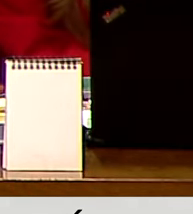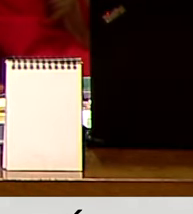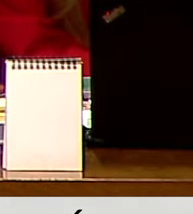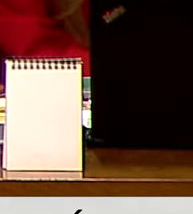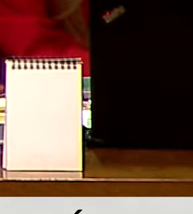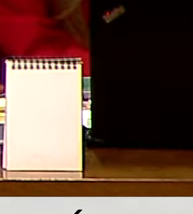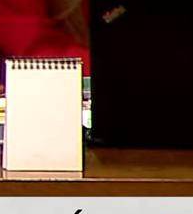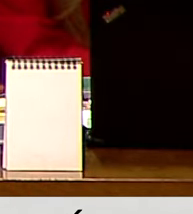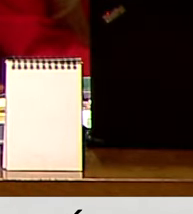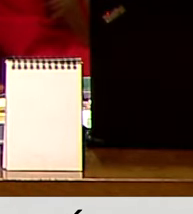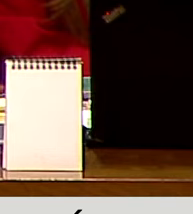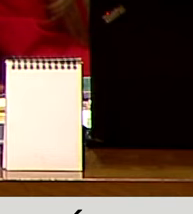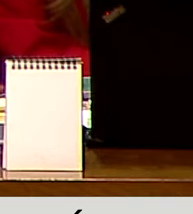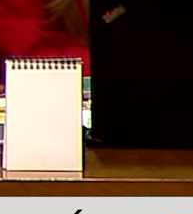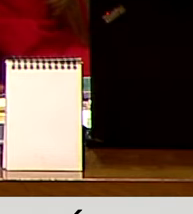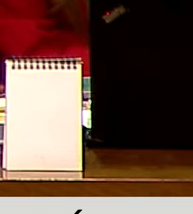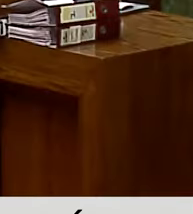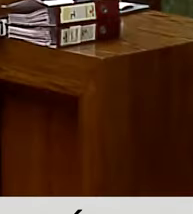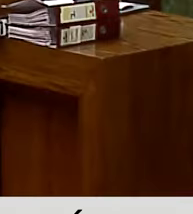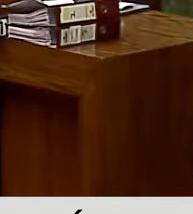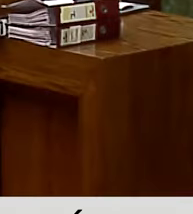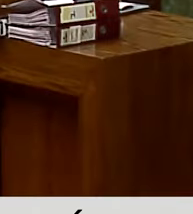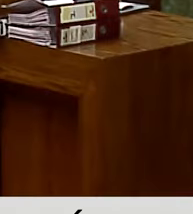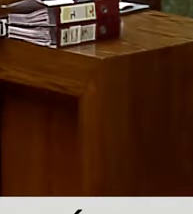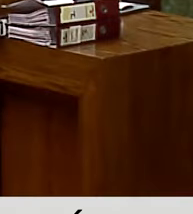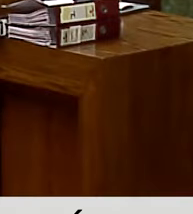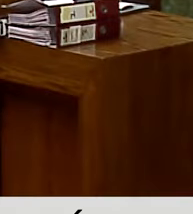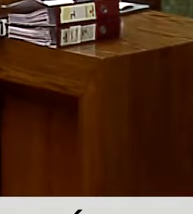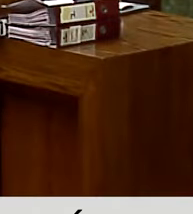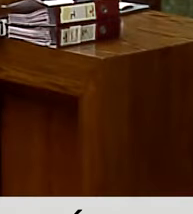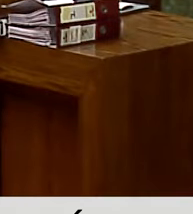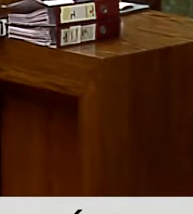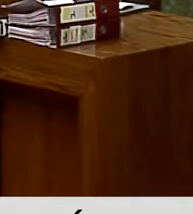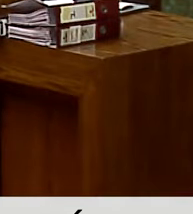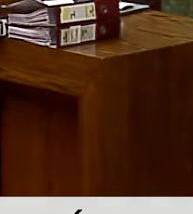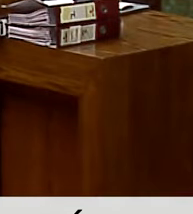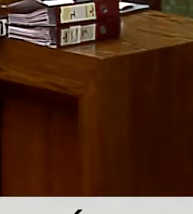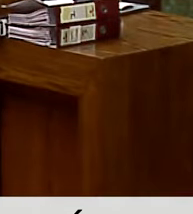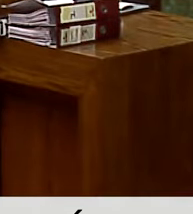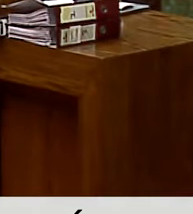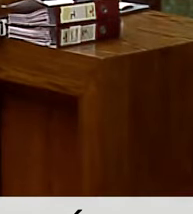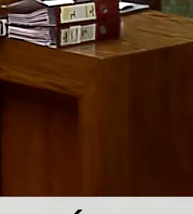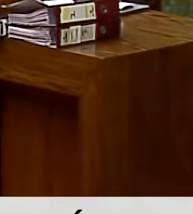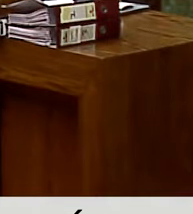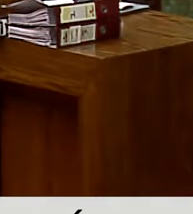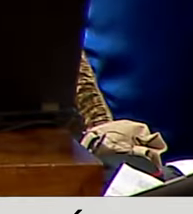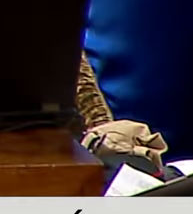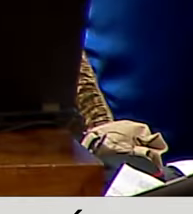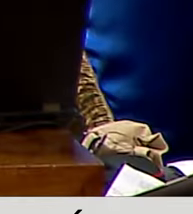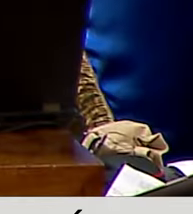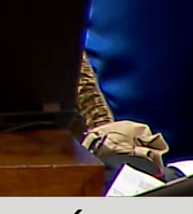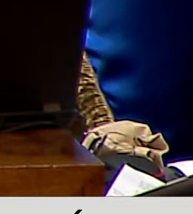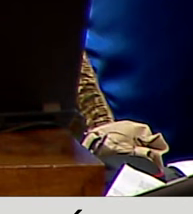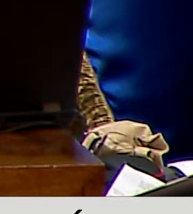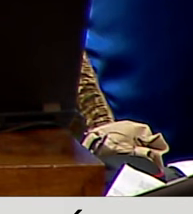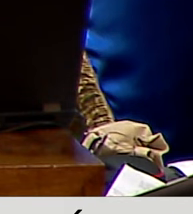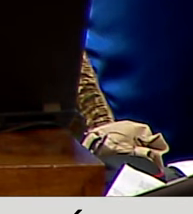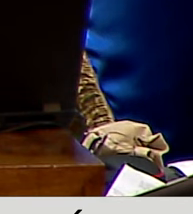prosecretario dará lectura a su título solicitud de resolución número 456